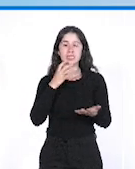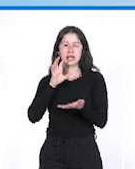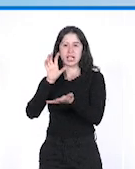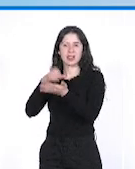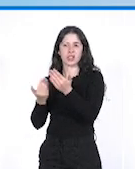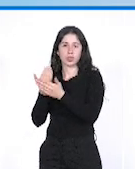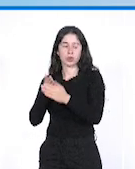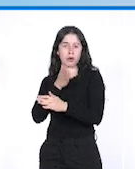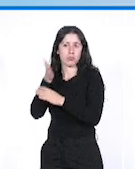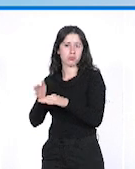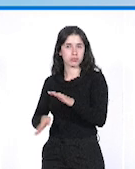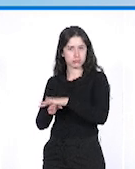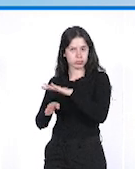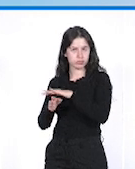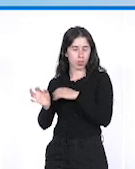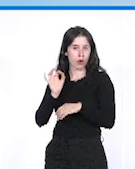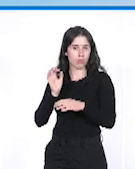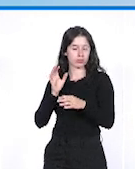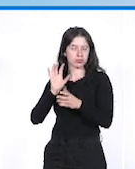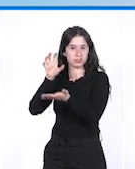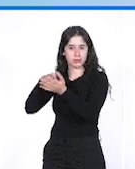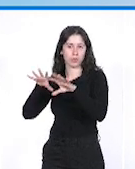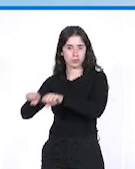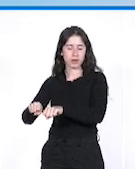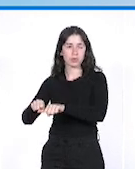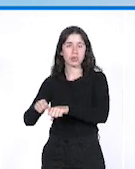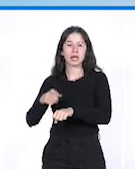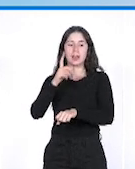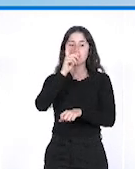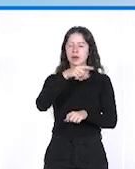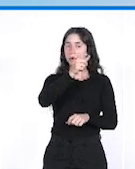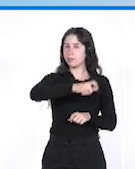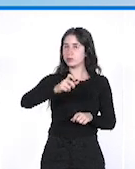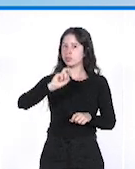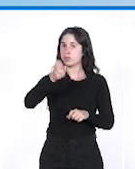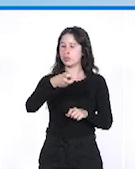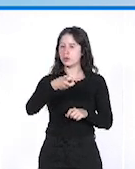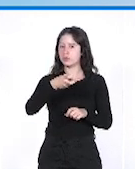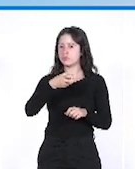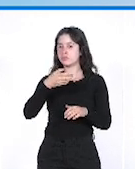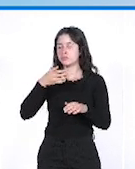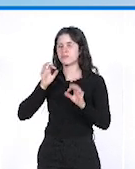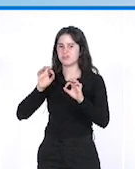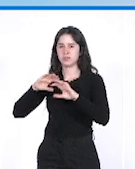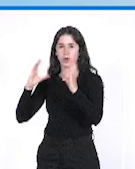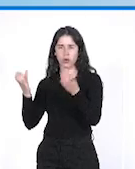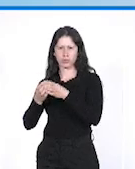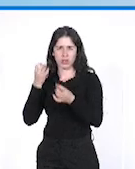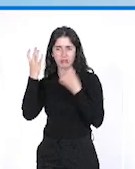diurnos o centros ocupacional etcétera y otras personas que estaban ya transitando a actividades en la